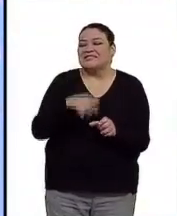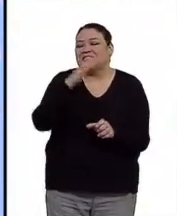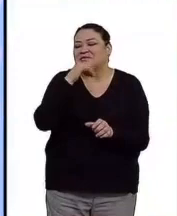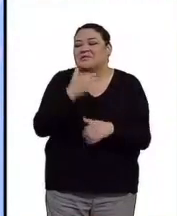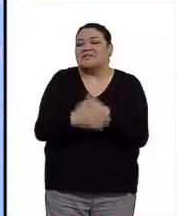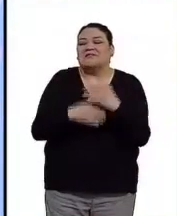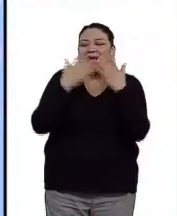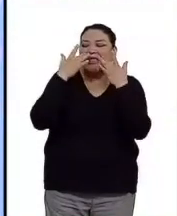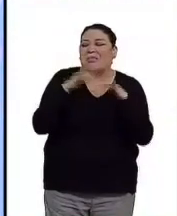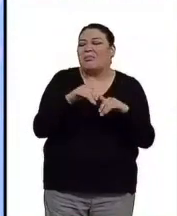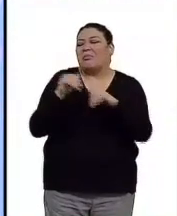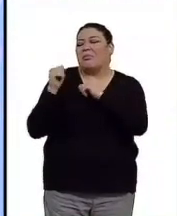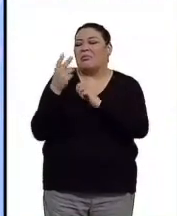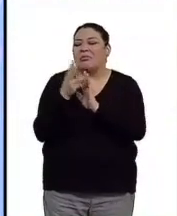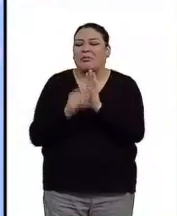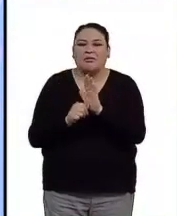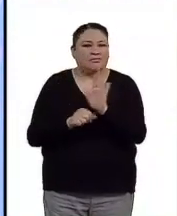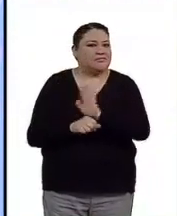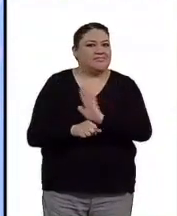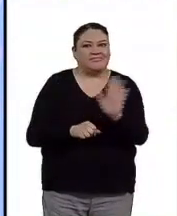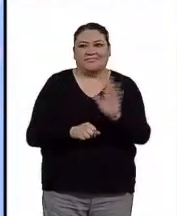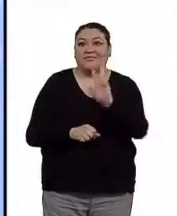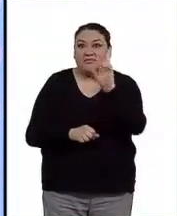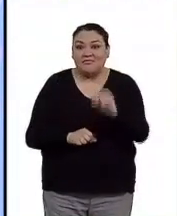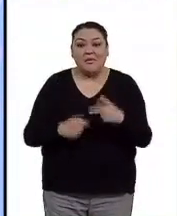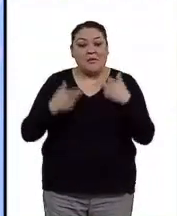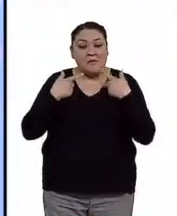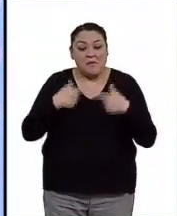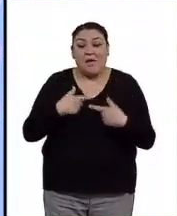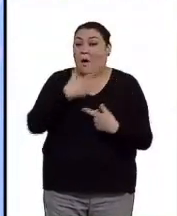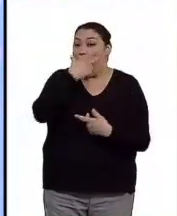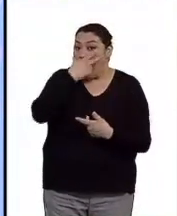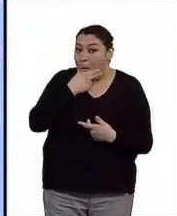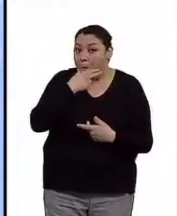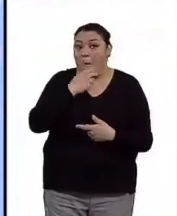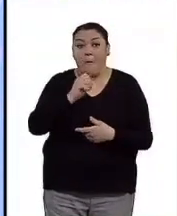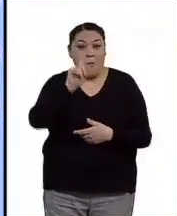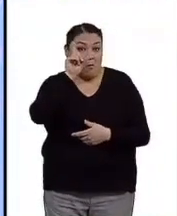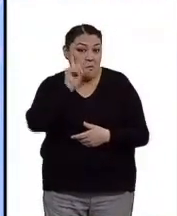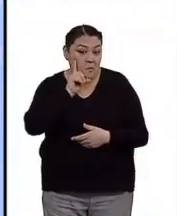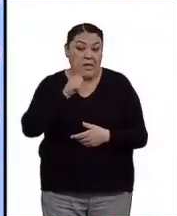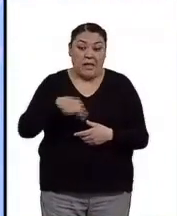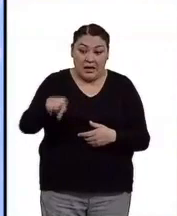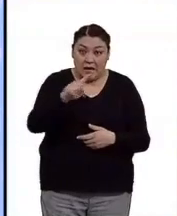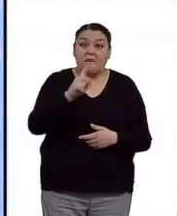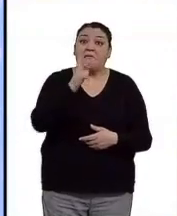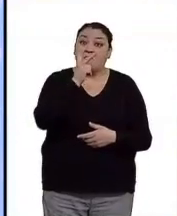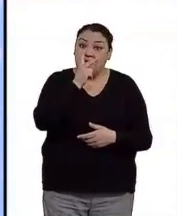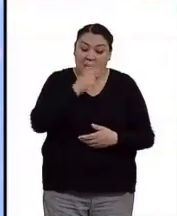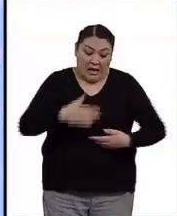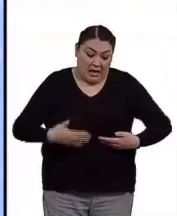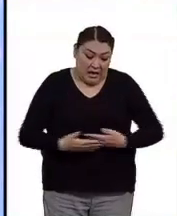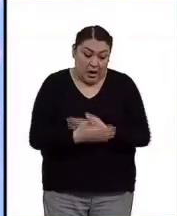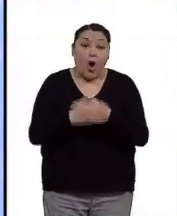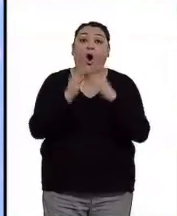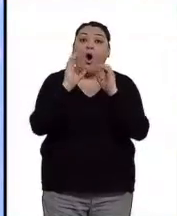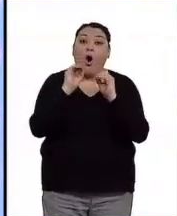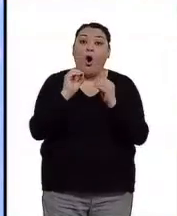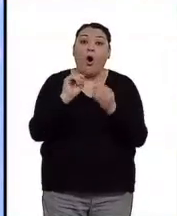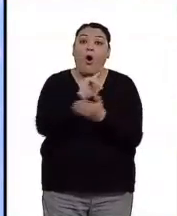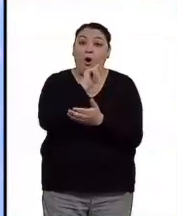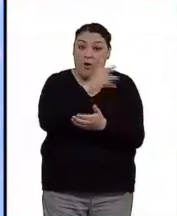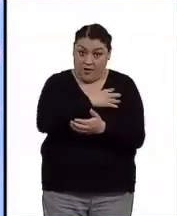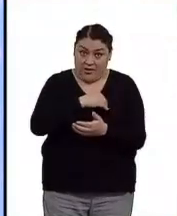3 meses. Cualquiera que vaya a ser madre o que vaya a adoptar a alguien, porque también lo contempla la Ley Federal del